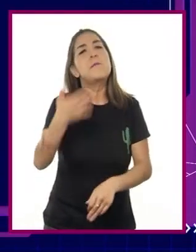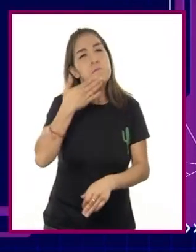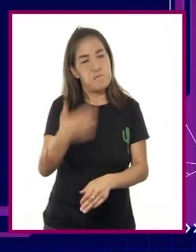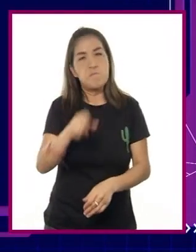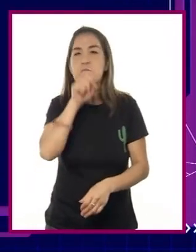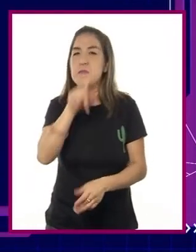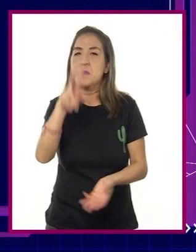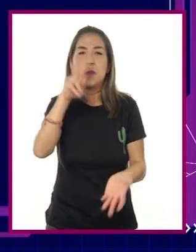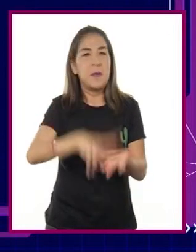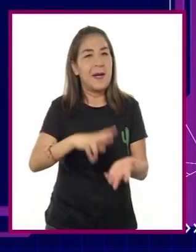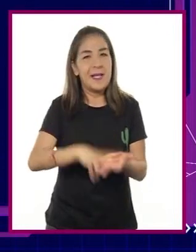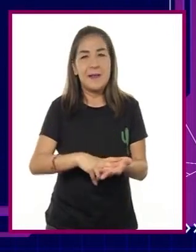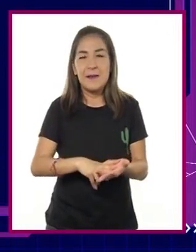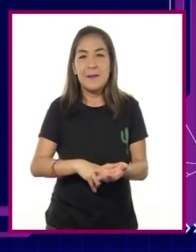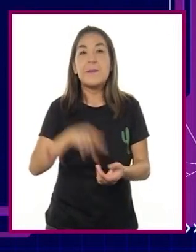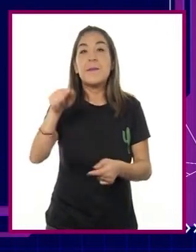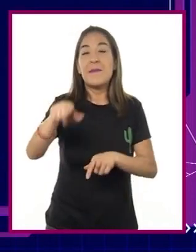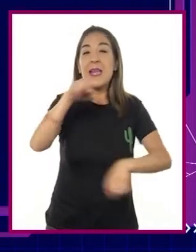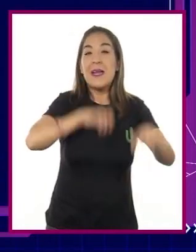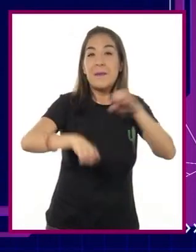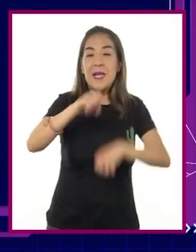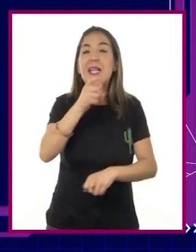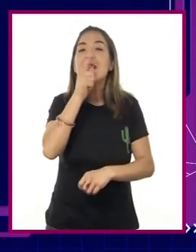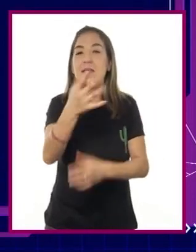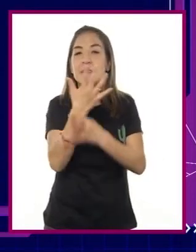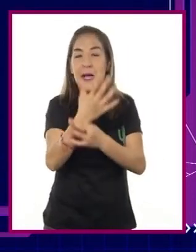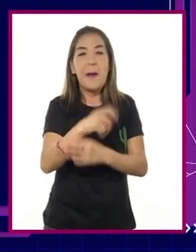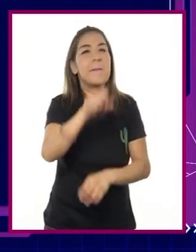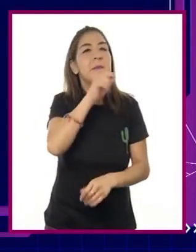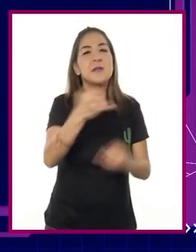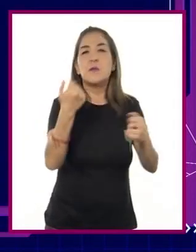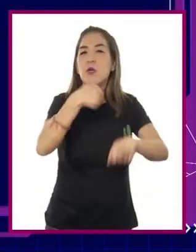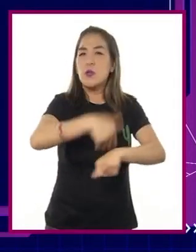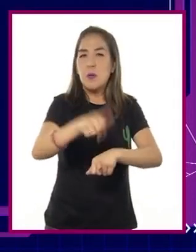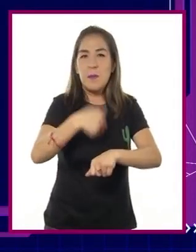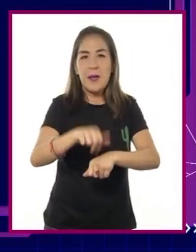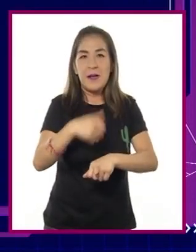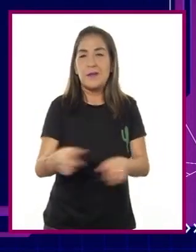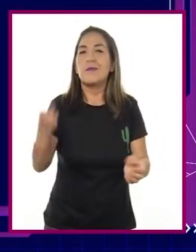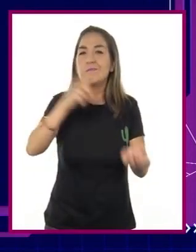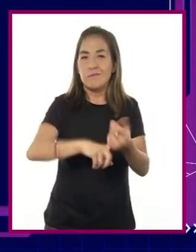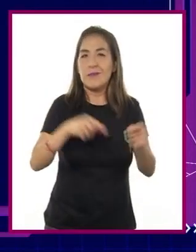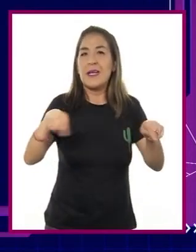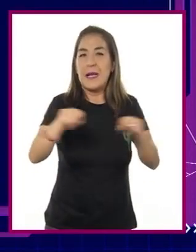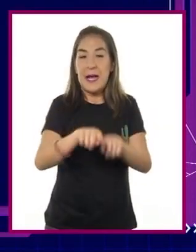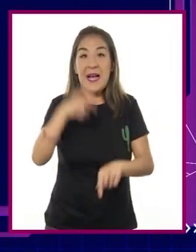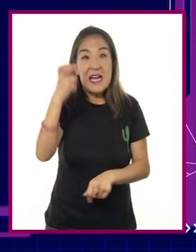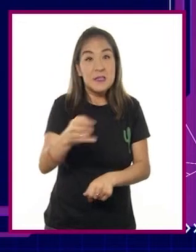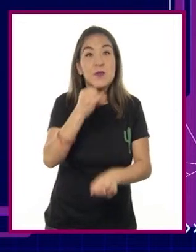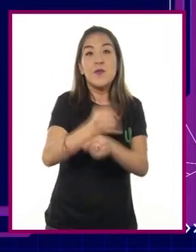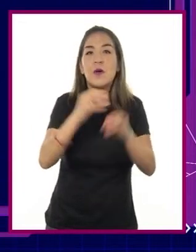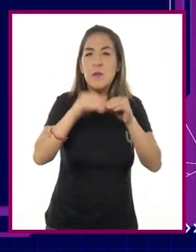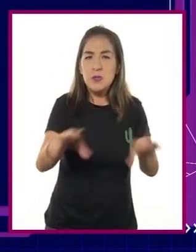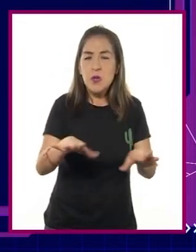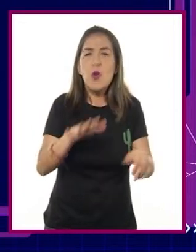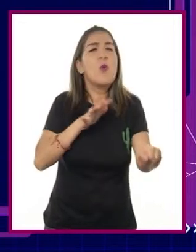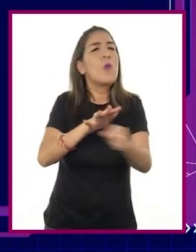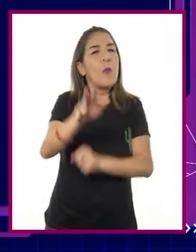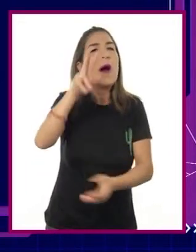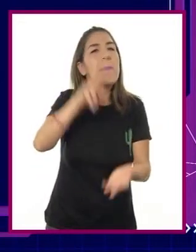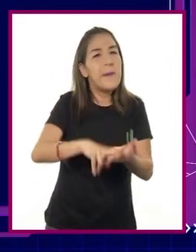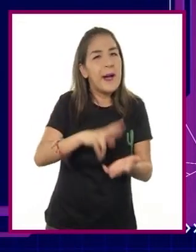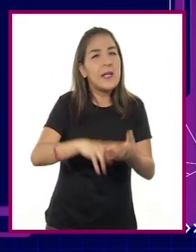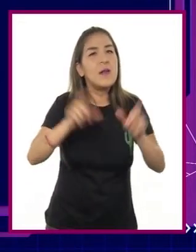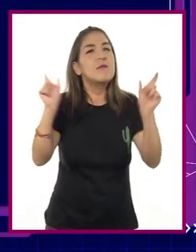valor, además de que la empresa afirma que se les dio la misma cantidad de dinero. Con esta información, ¿cuál es el valor de